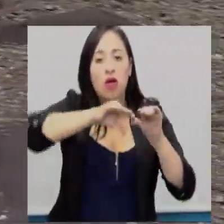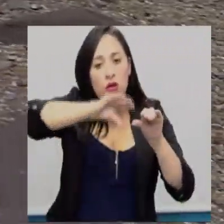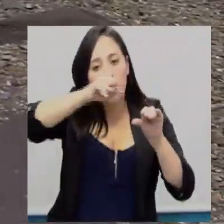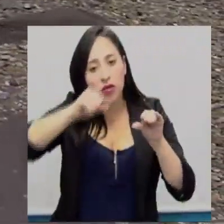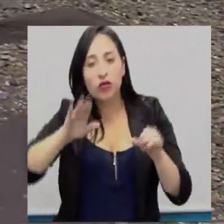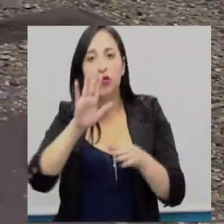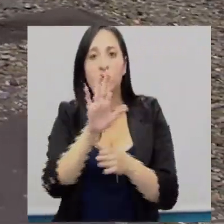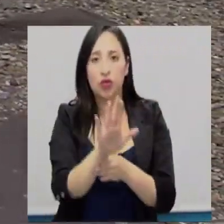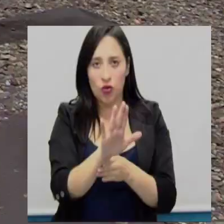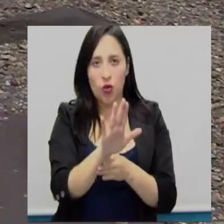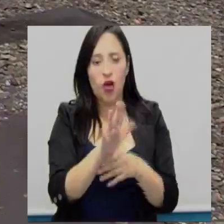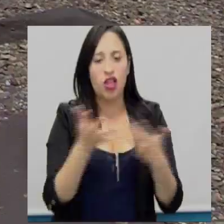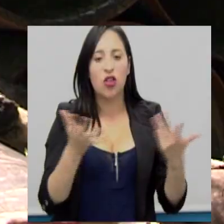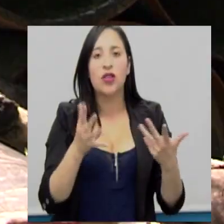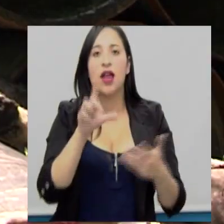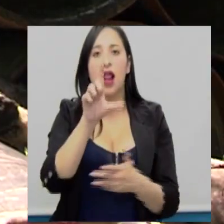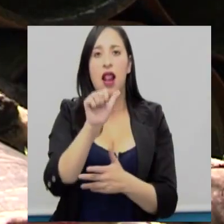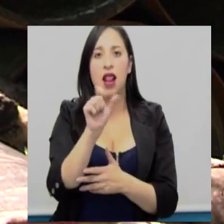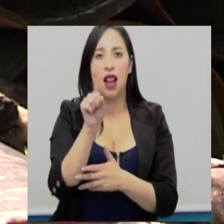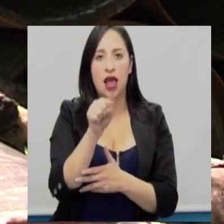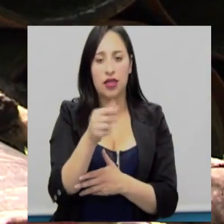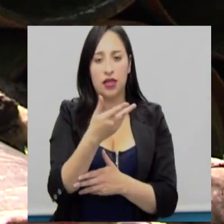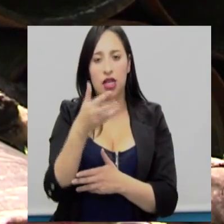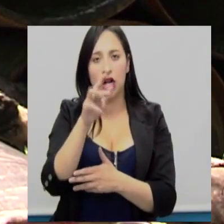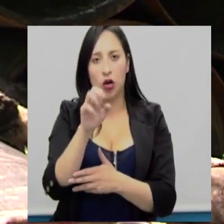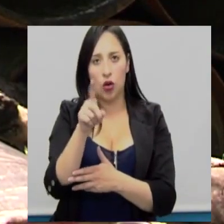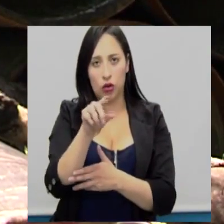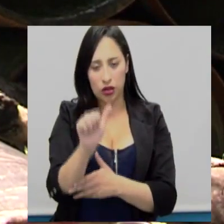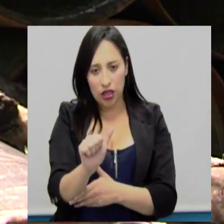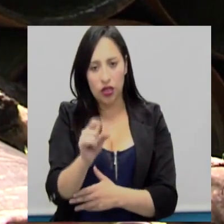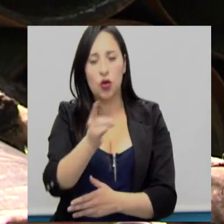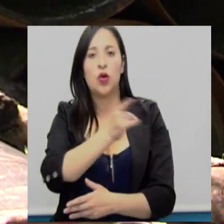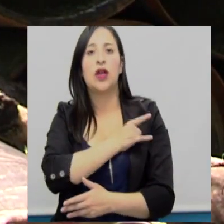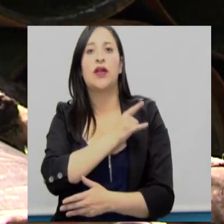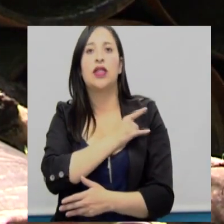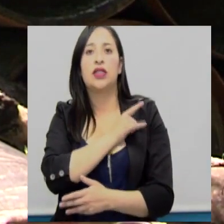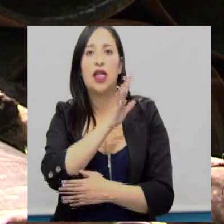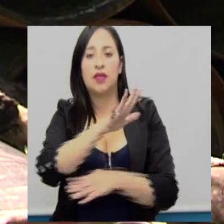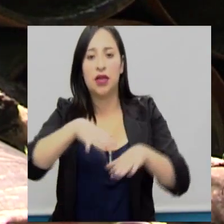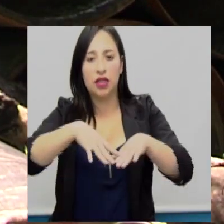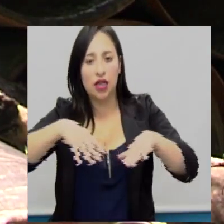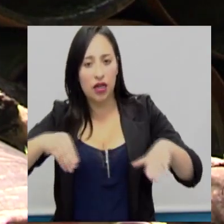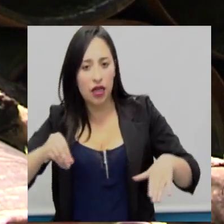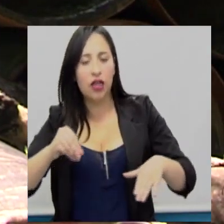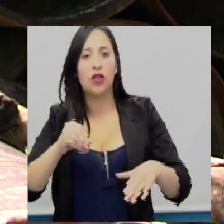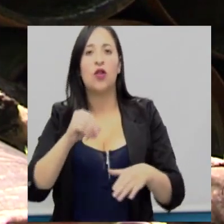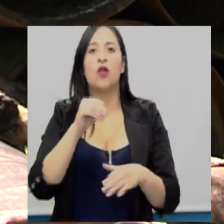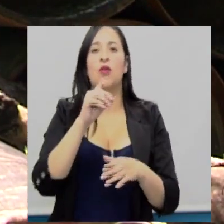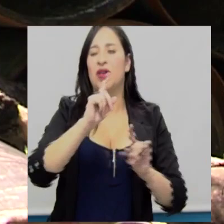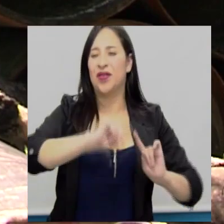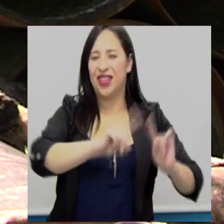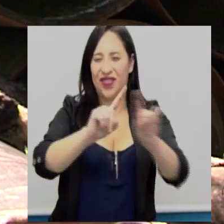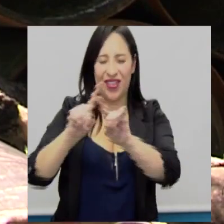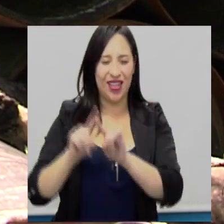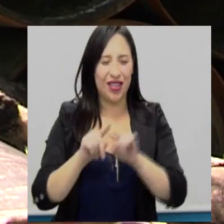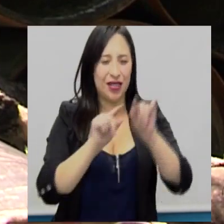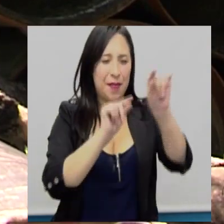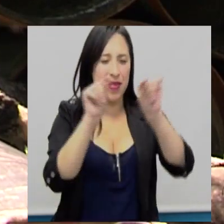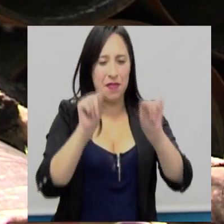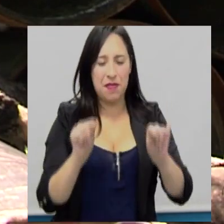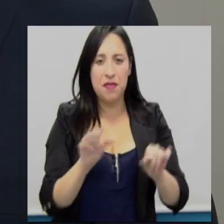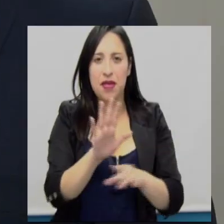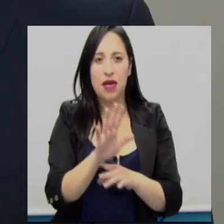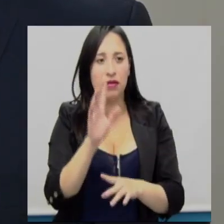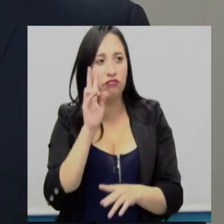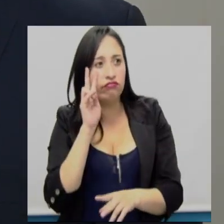acueducto y alcantarillado en los sectores de Las Rosas, Universidad del Magdalena, Divino Niño, Luis R. Calvo y Línea de Conducción La